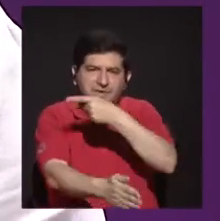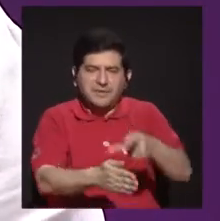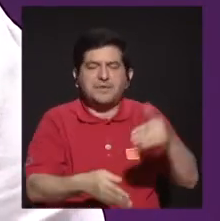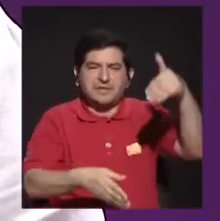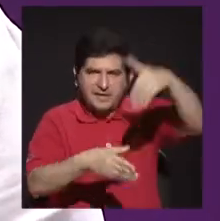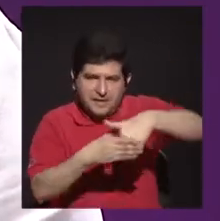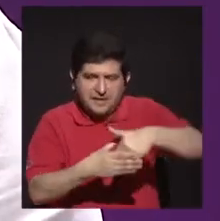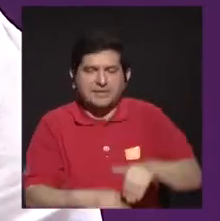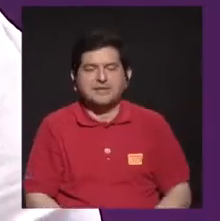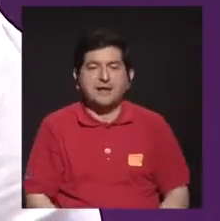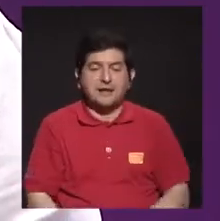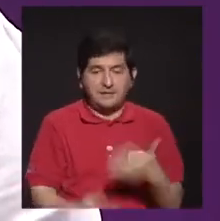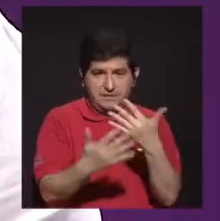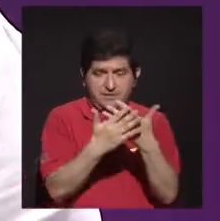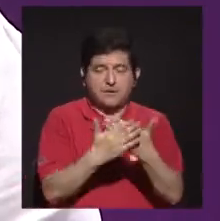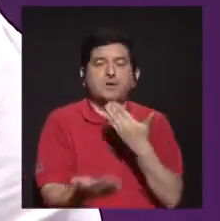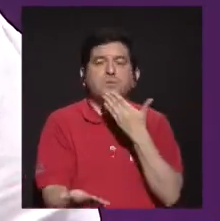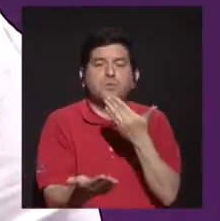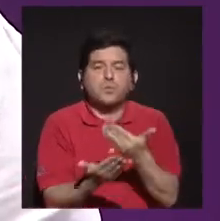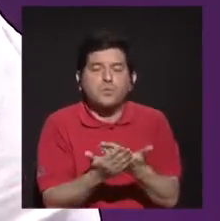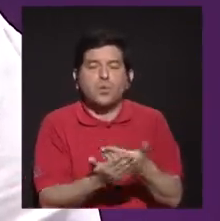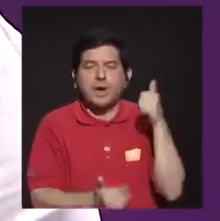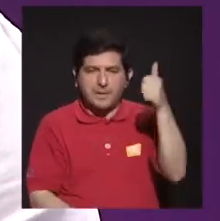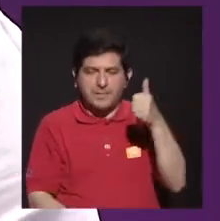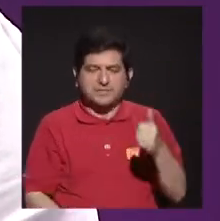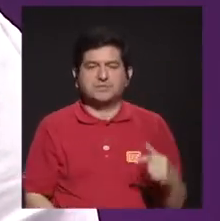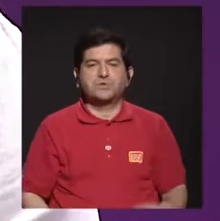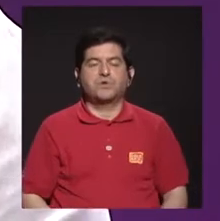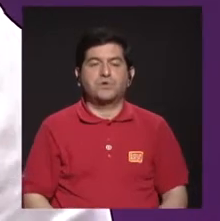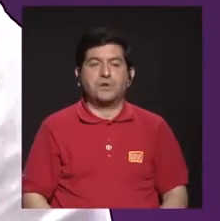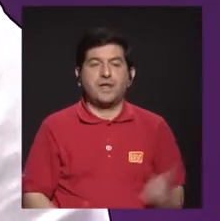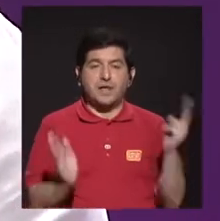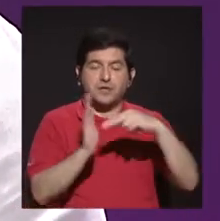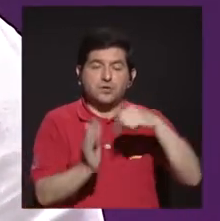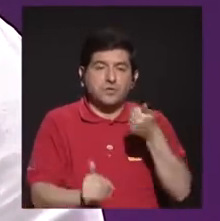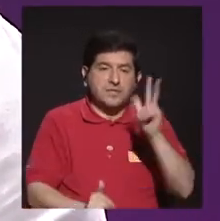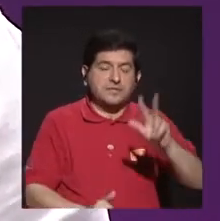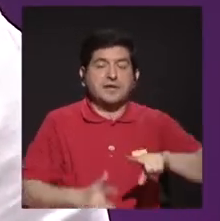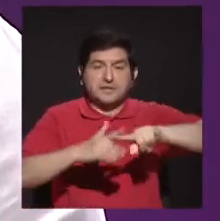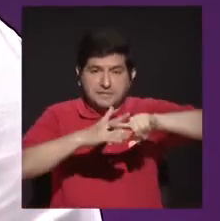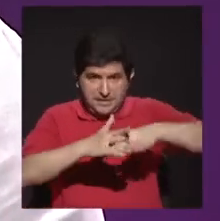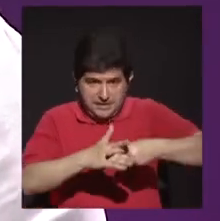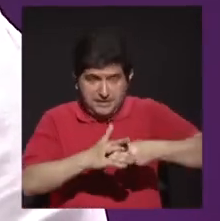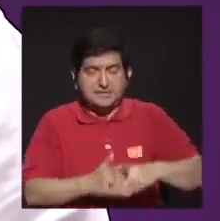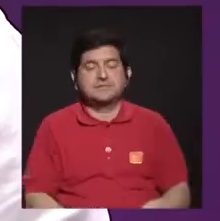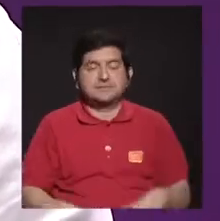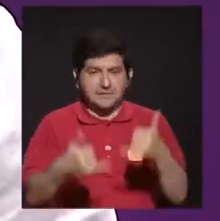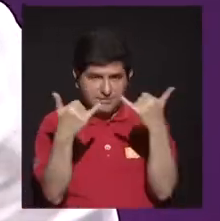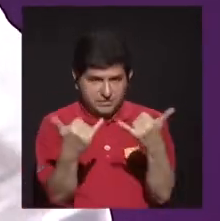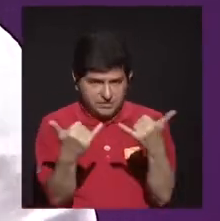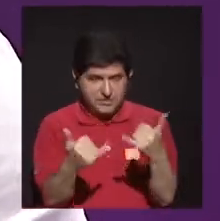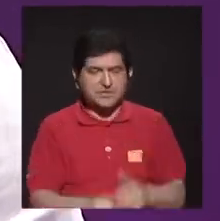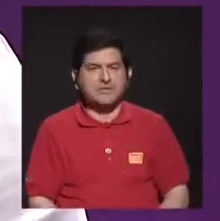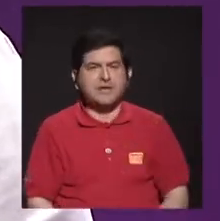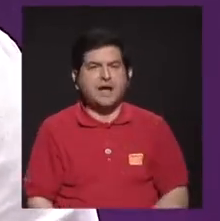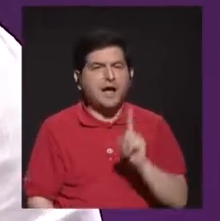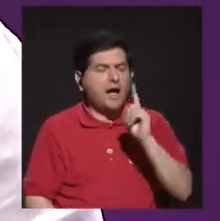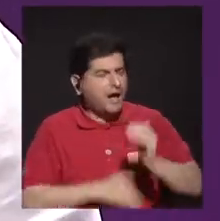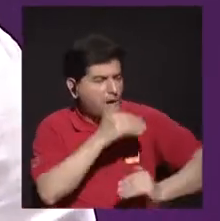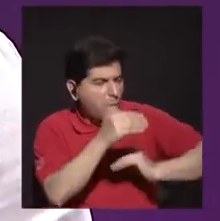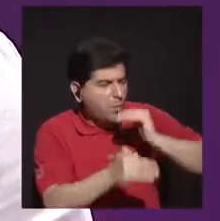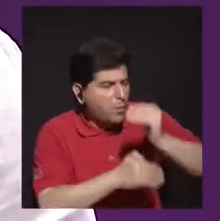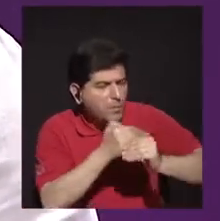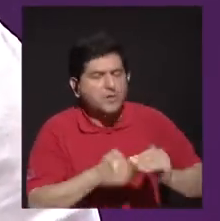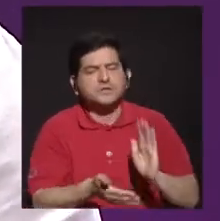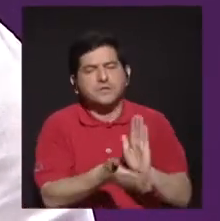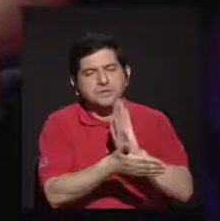al Buen Pastor, hasta que en el 2013, iniciando, logramos de alguna manera hacer todo un procedimiento,